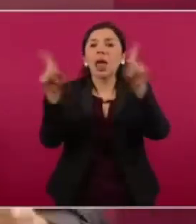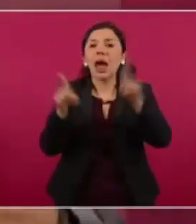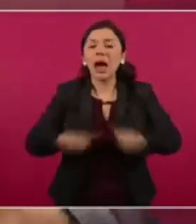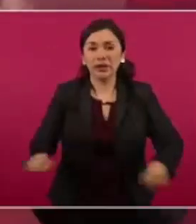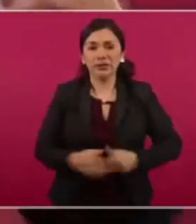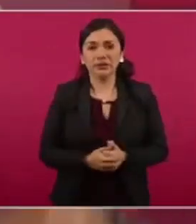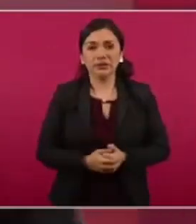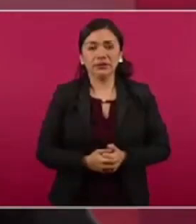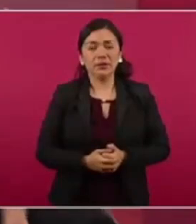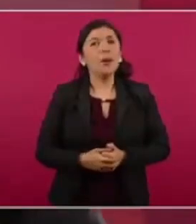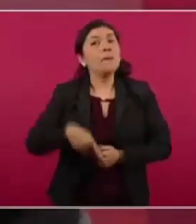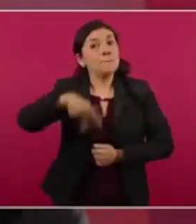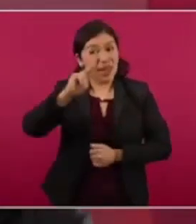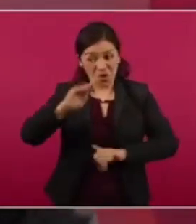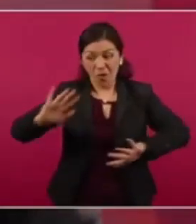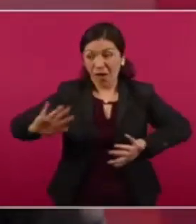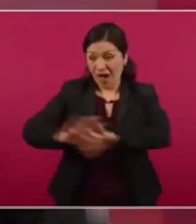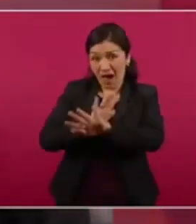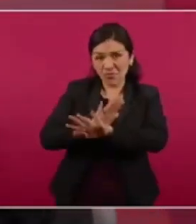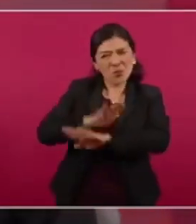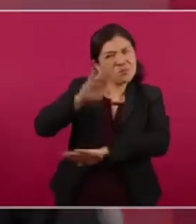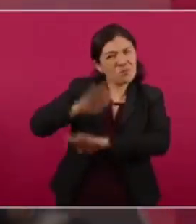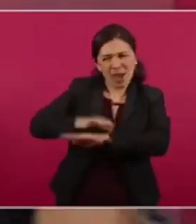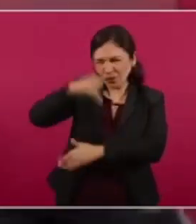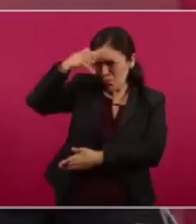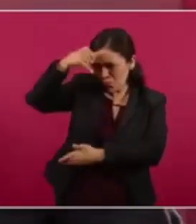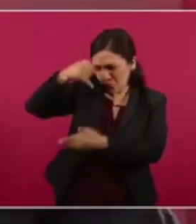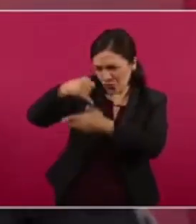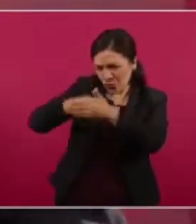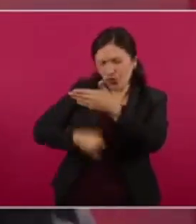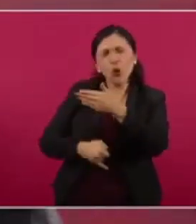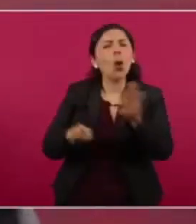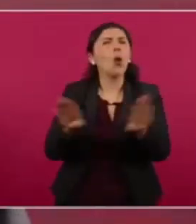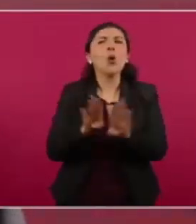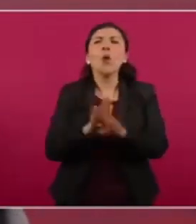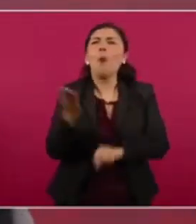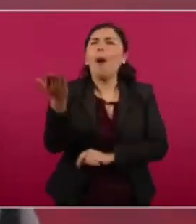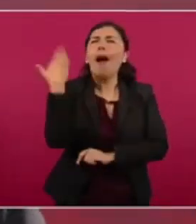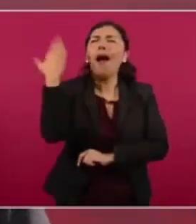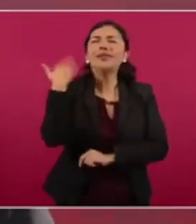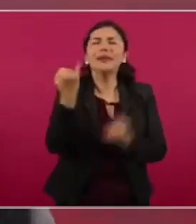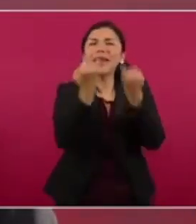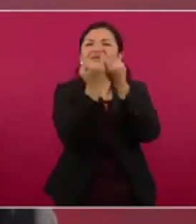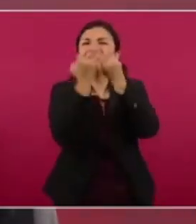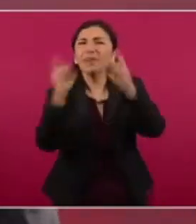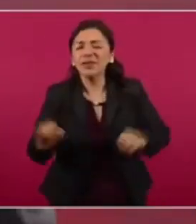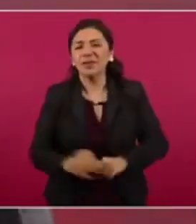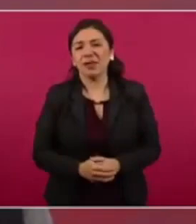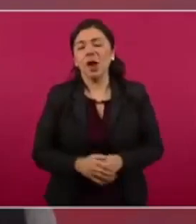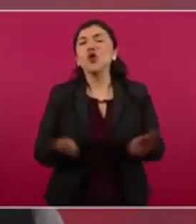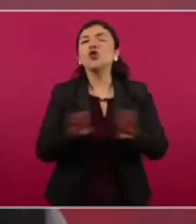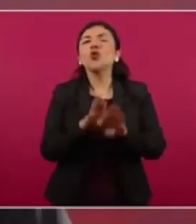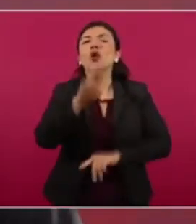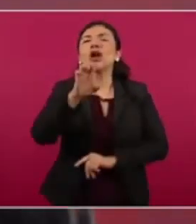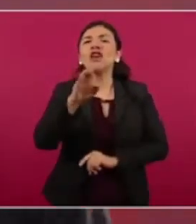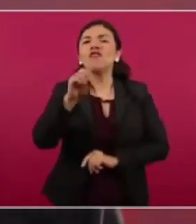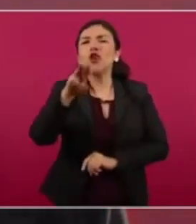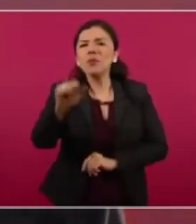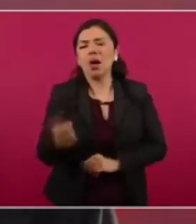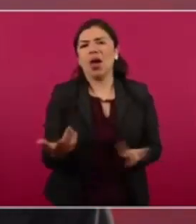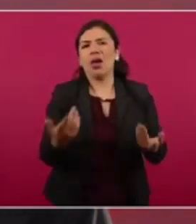pero profunda, igual que la independencia, igual que la reforma, igual que la revolución,